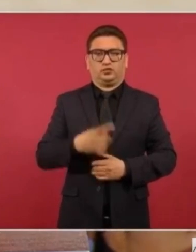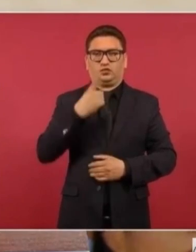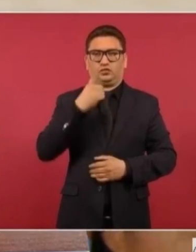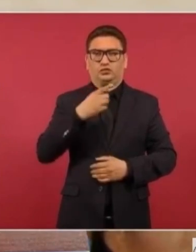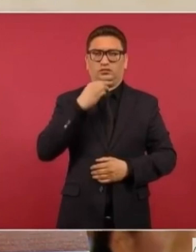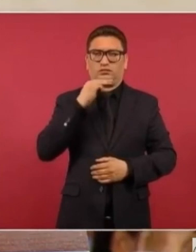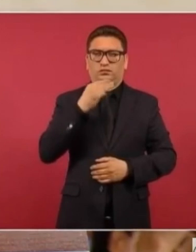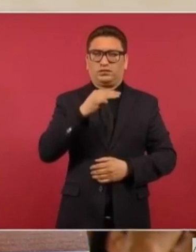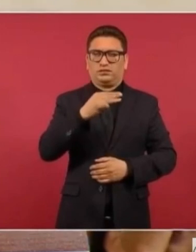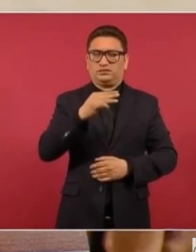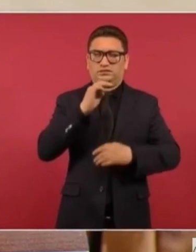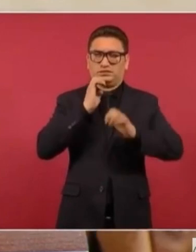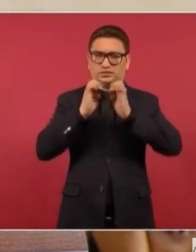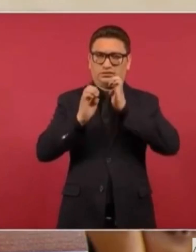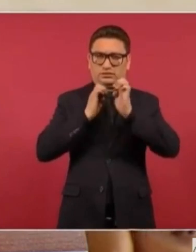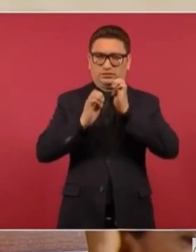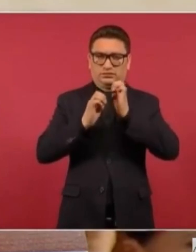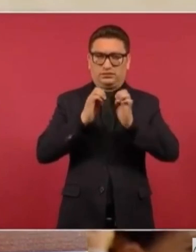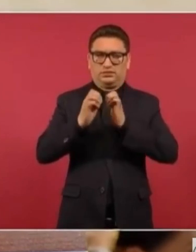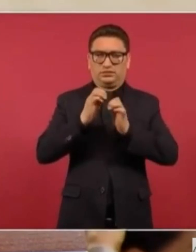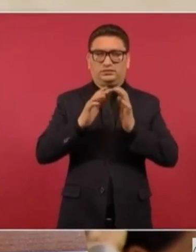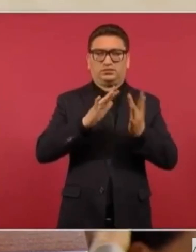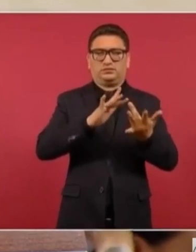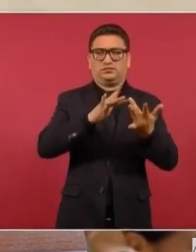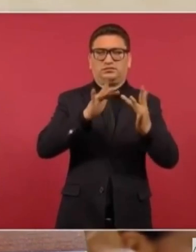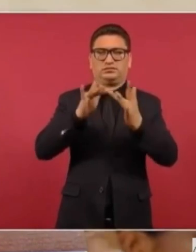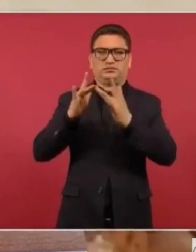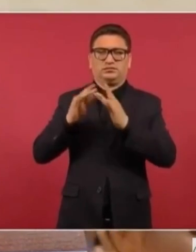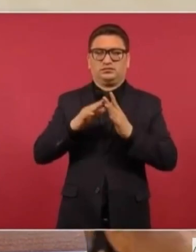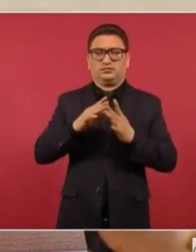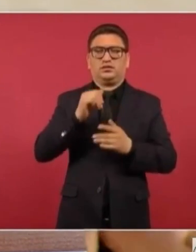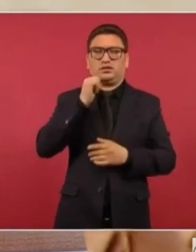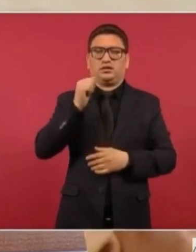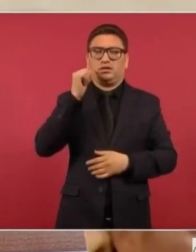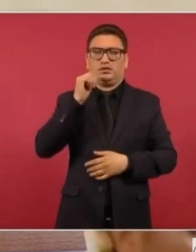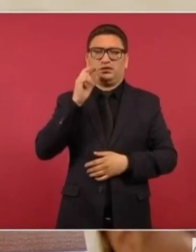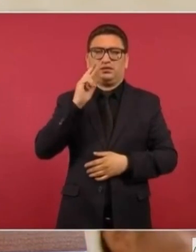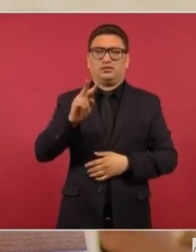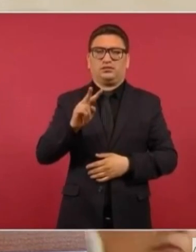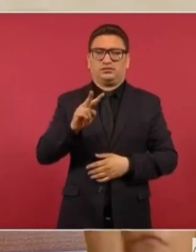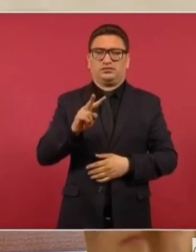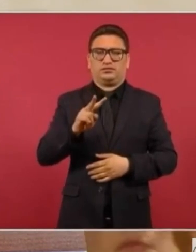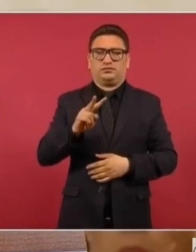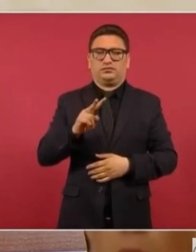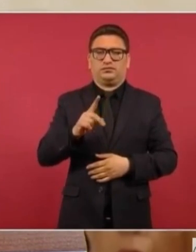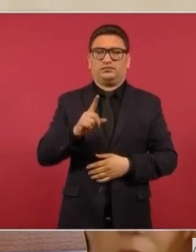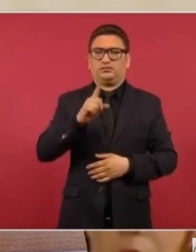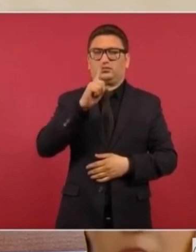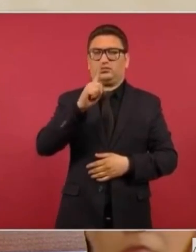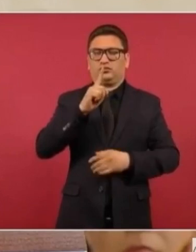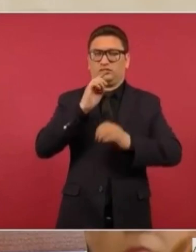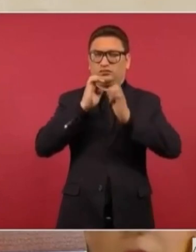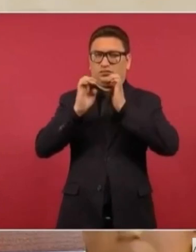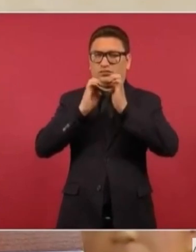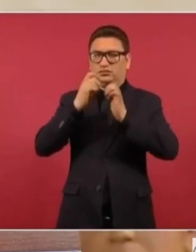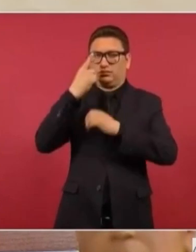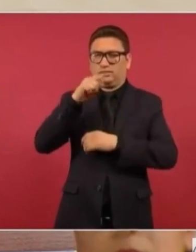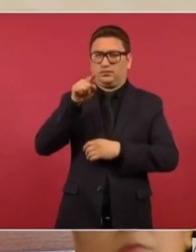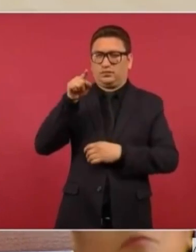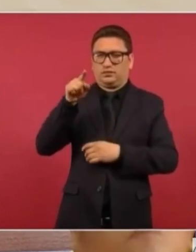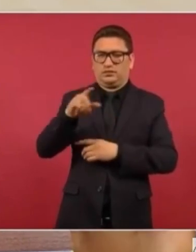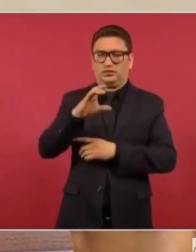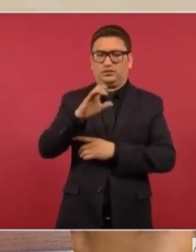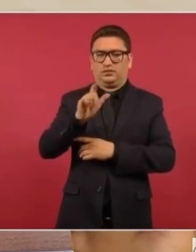mensaje, una entrevista de redes sociales que vi ayer, de una entrevista que le hacen a Claudio